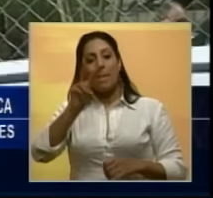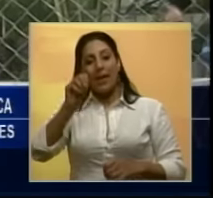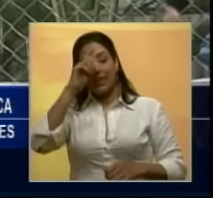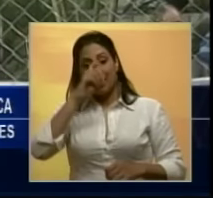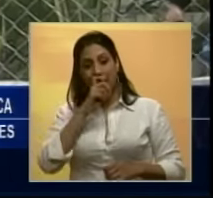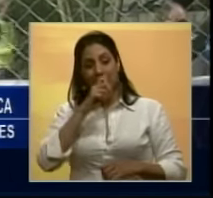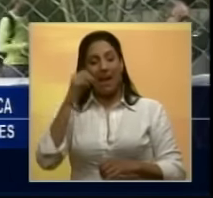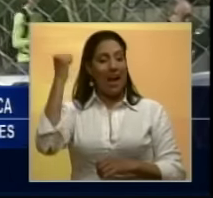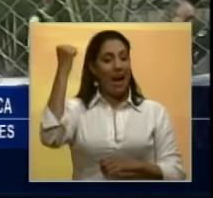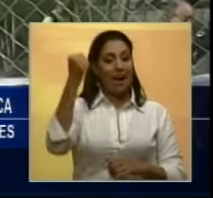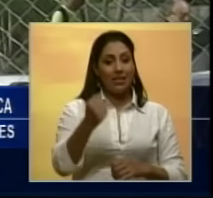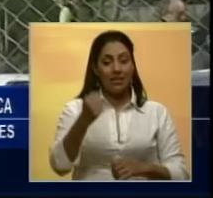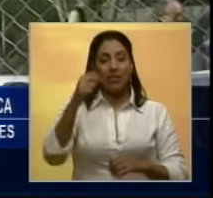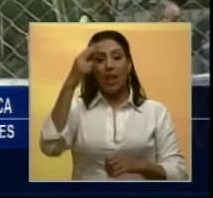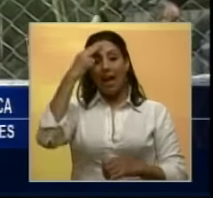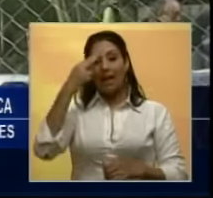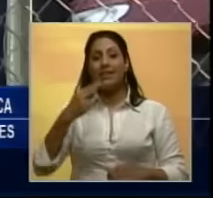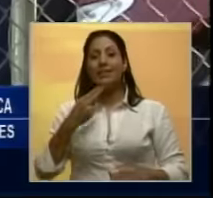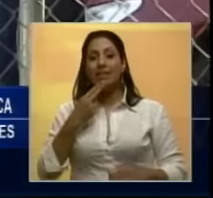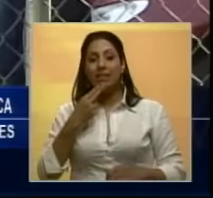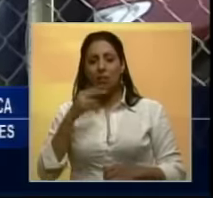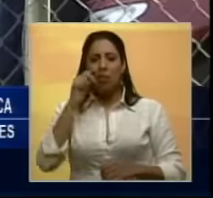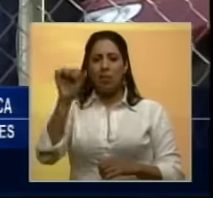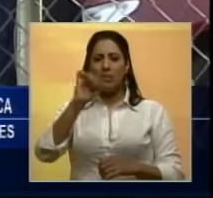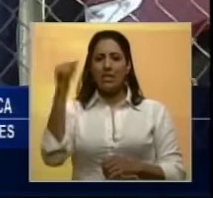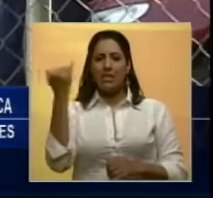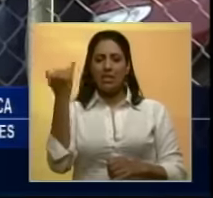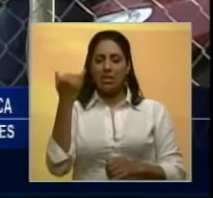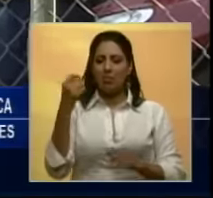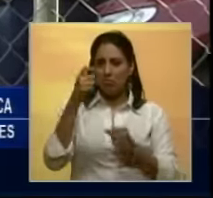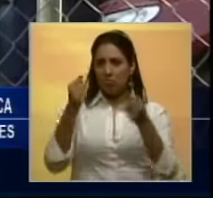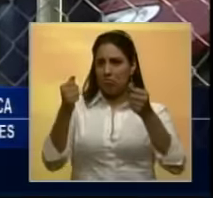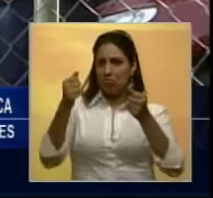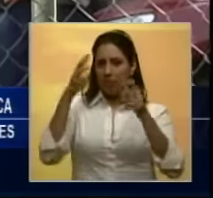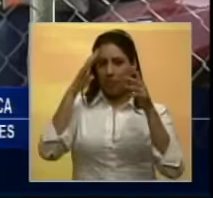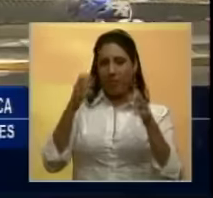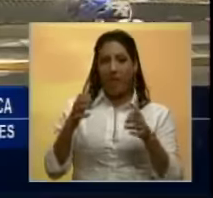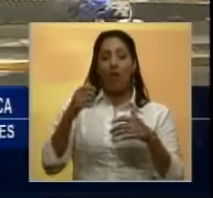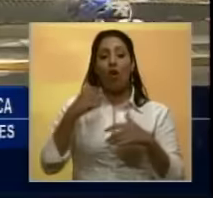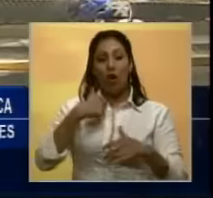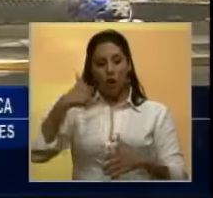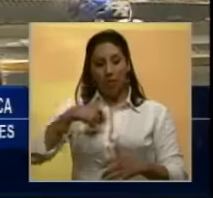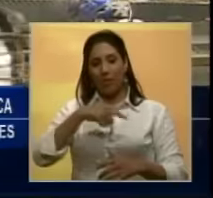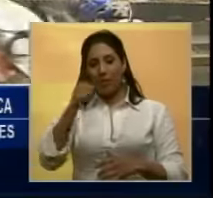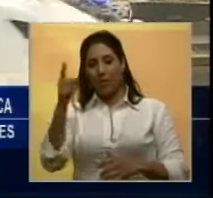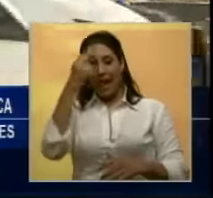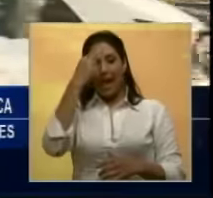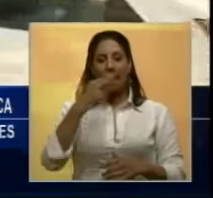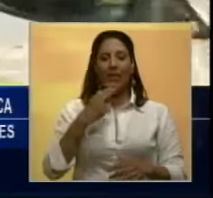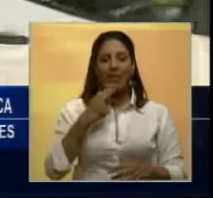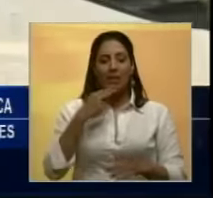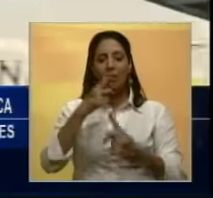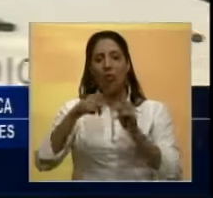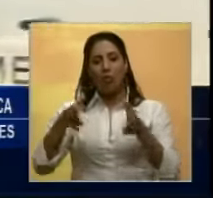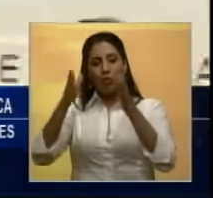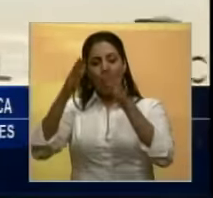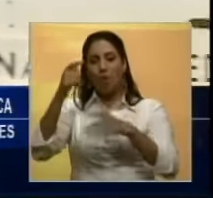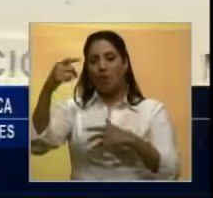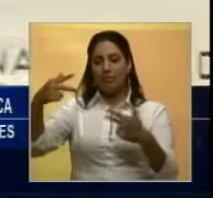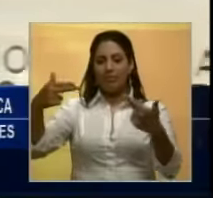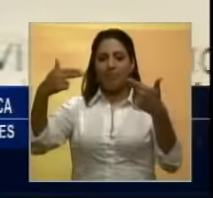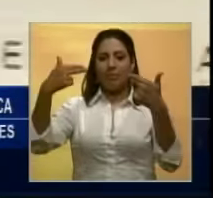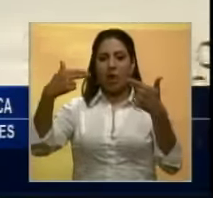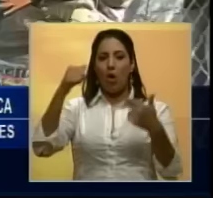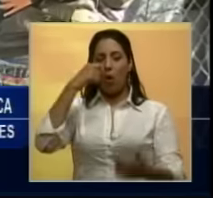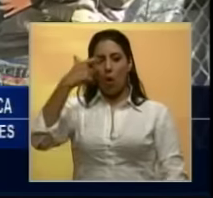años, fue asesinado en Antímano cuando manejaba un jeep de pasajeros. La víctima cubría la ruta Antímano-Las Torres cuando fue